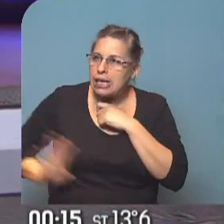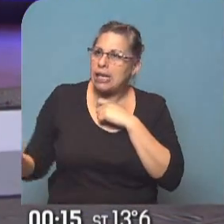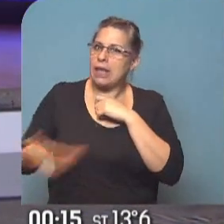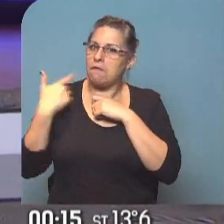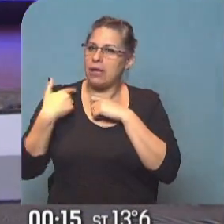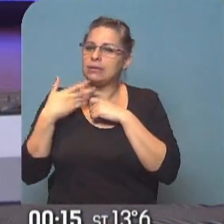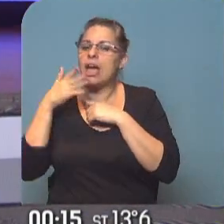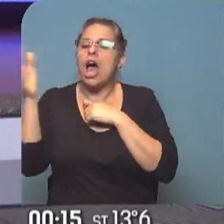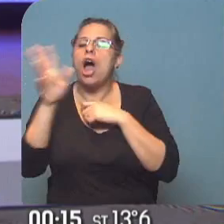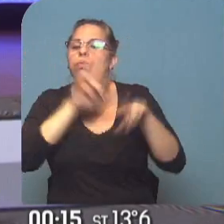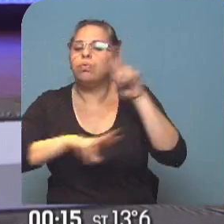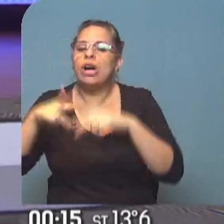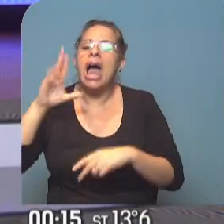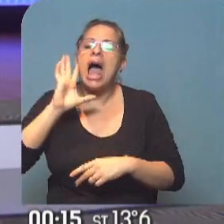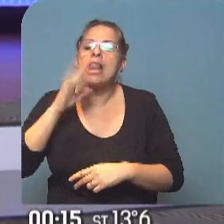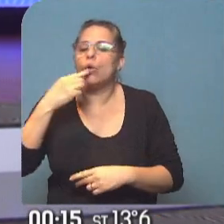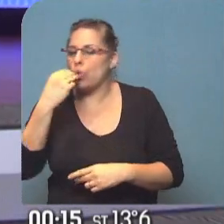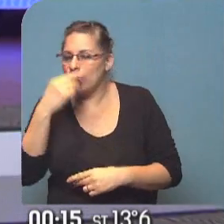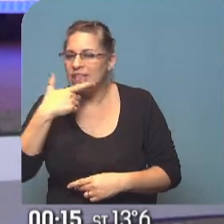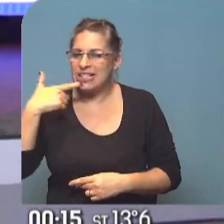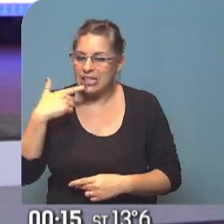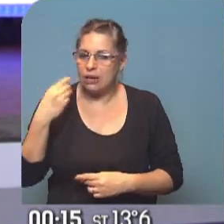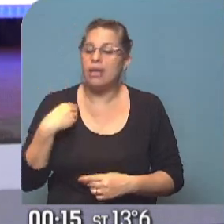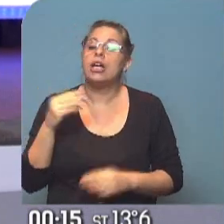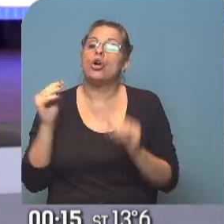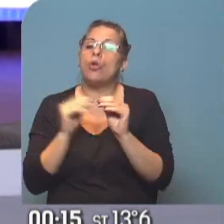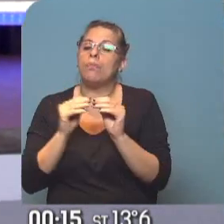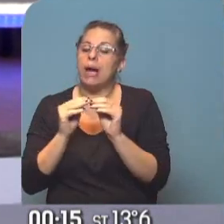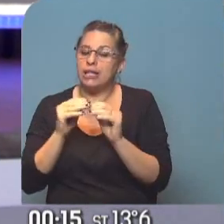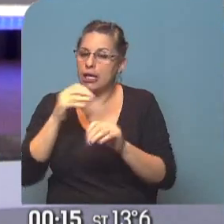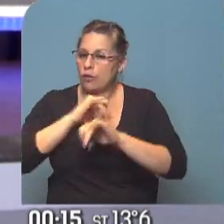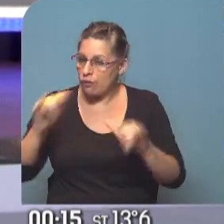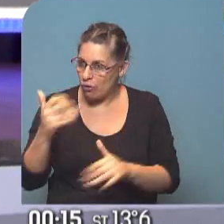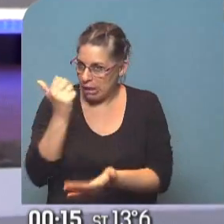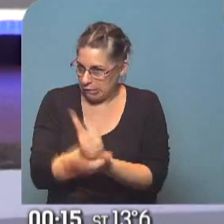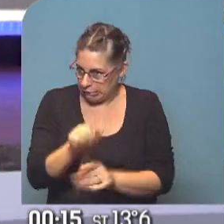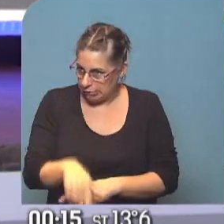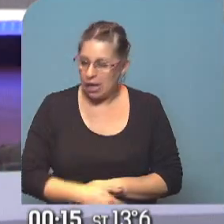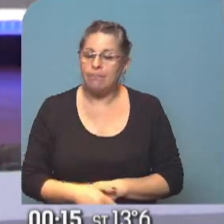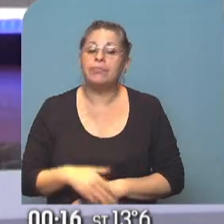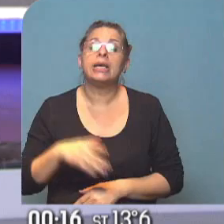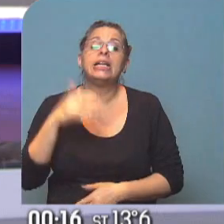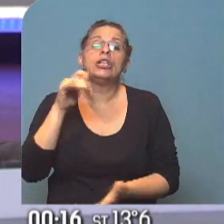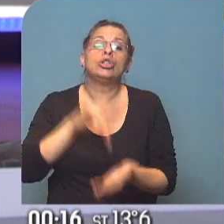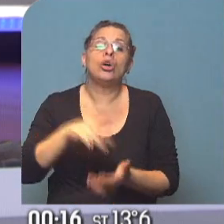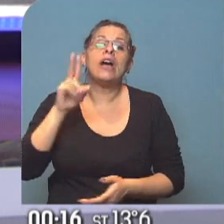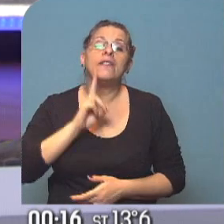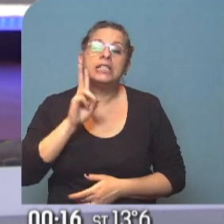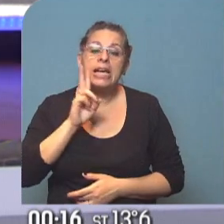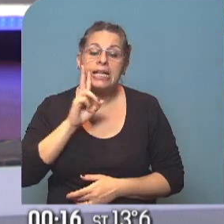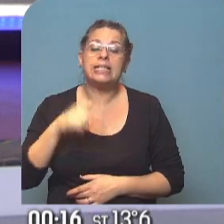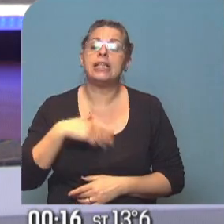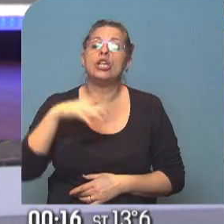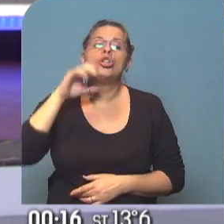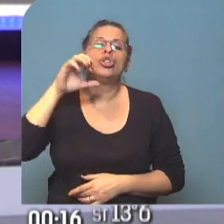algo rico con este informe especial que han hecho nuestros enviados de TV Pública Noticias a Villa Gesell, a la Choco Gesell, donde